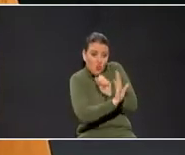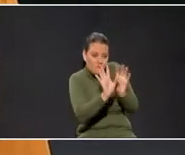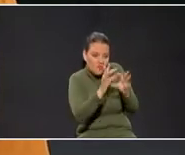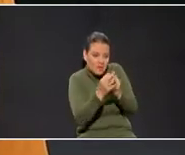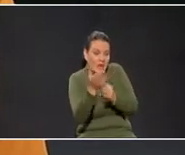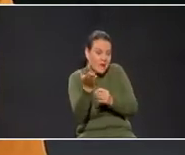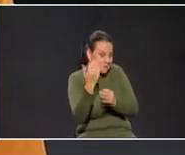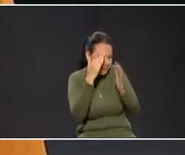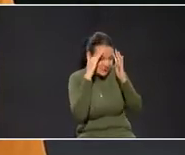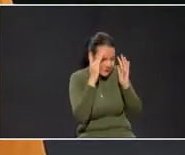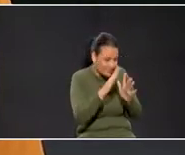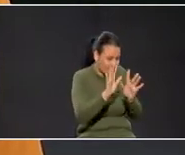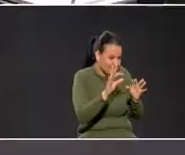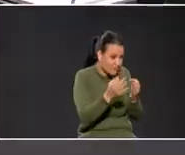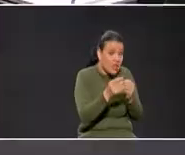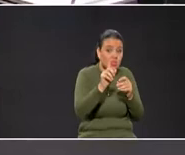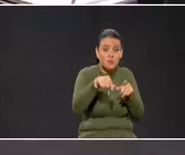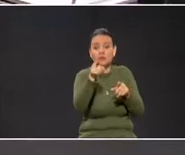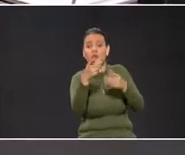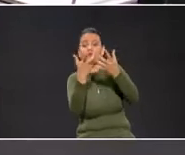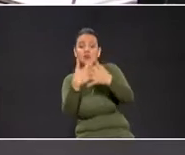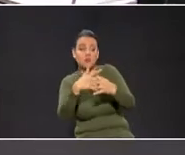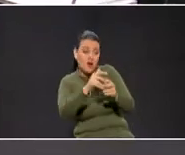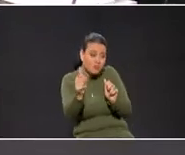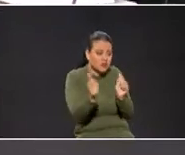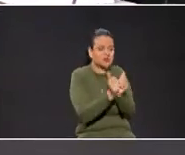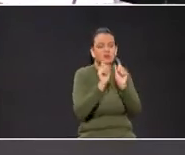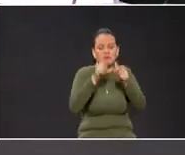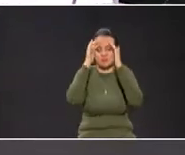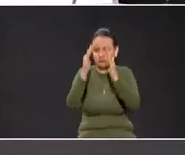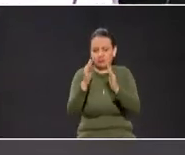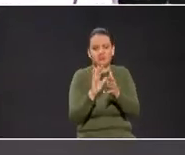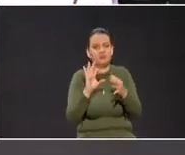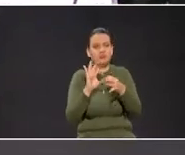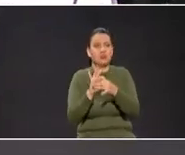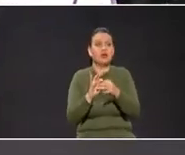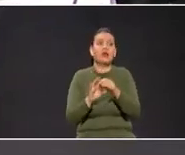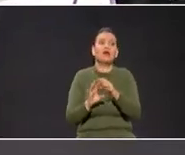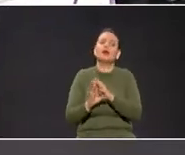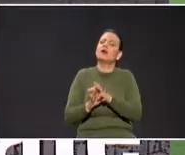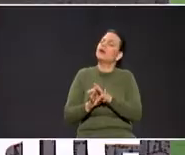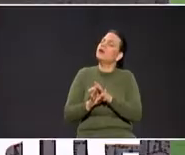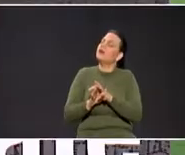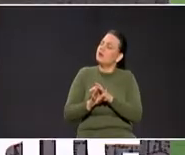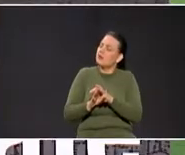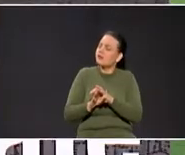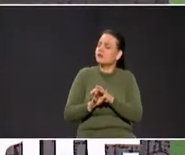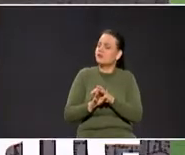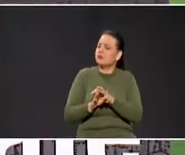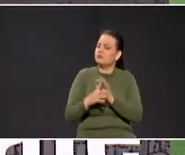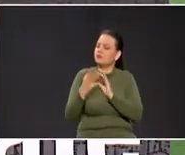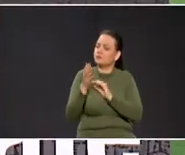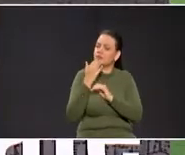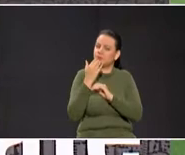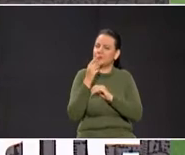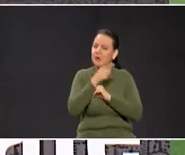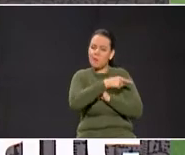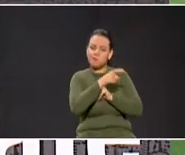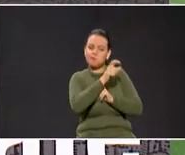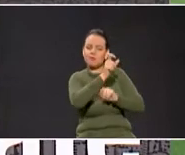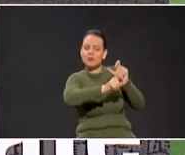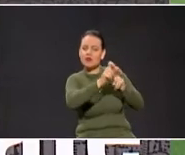empresa sigue va a ser parte del proceso cambiada ec esto cuando ya están identificados cuál es ese pre